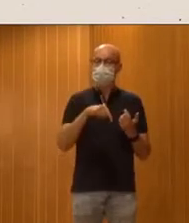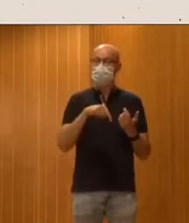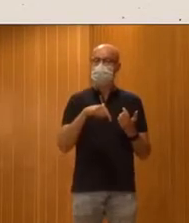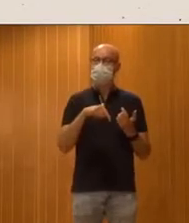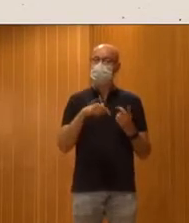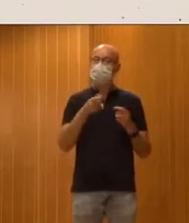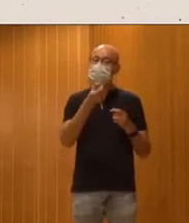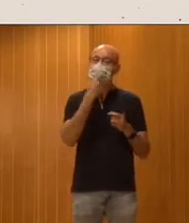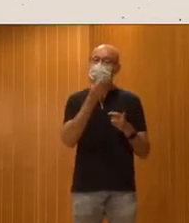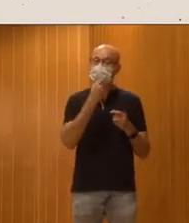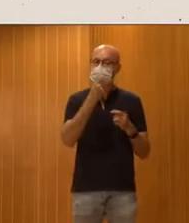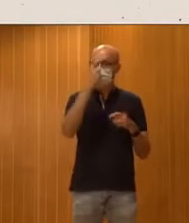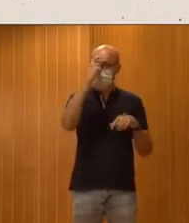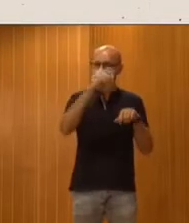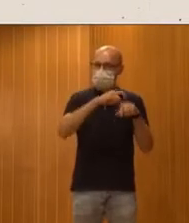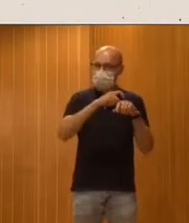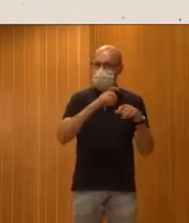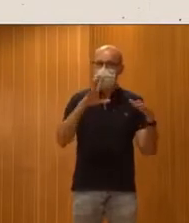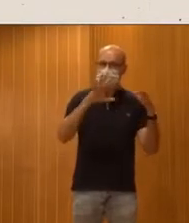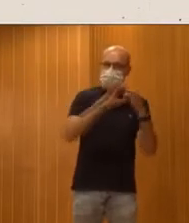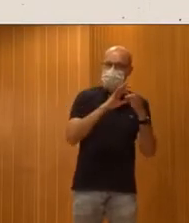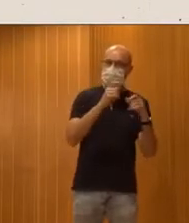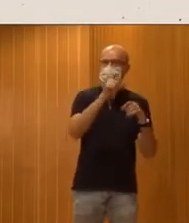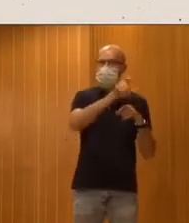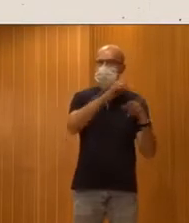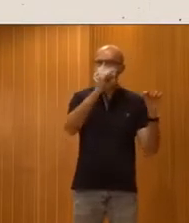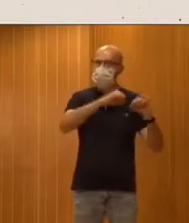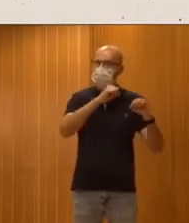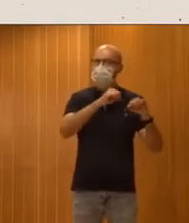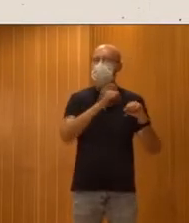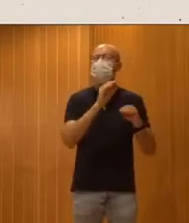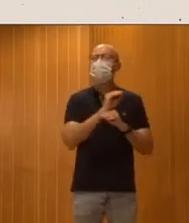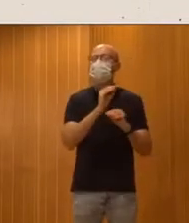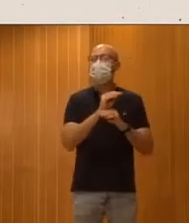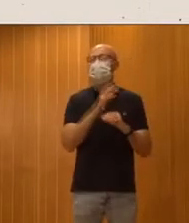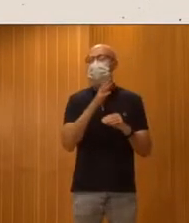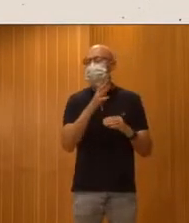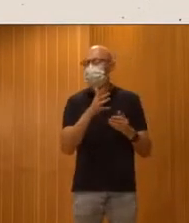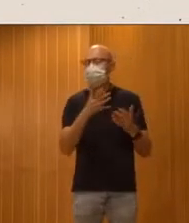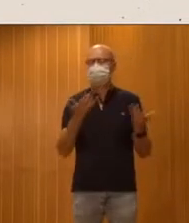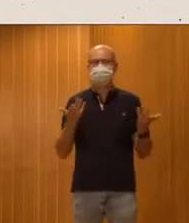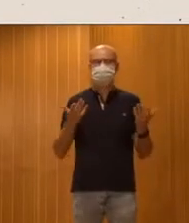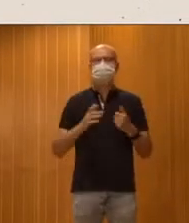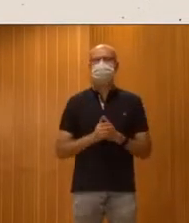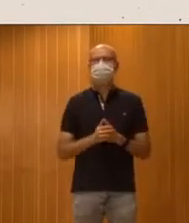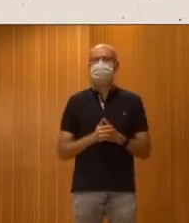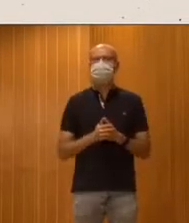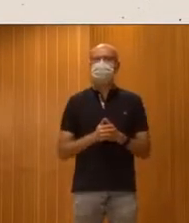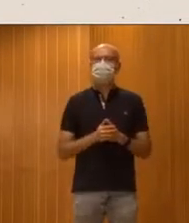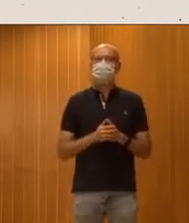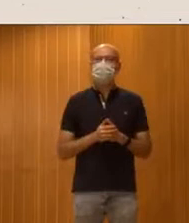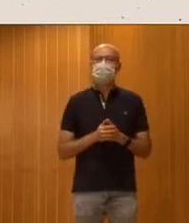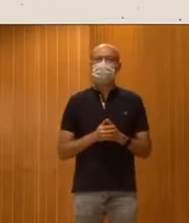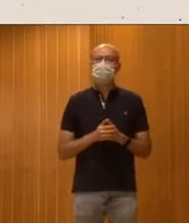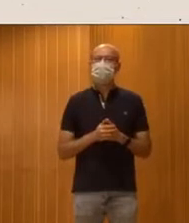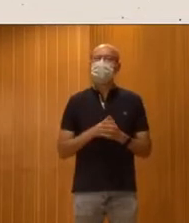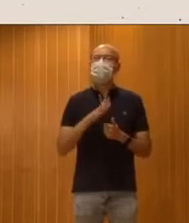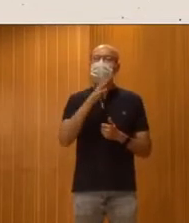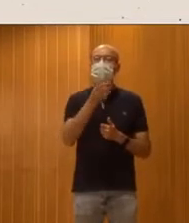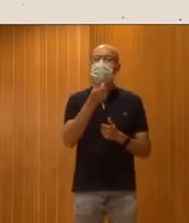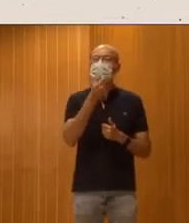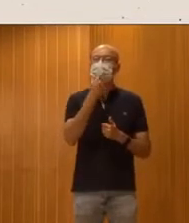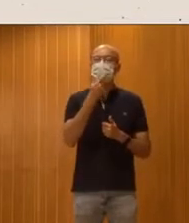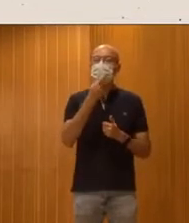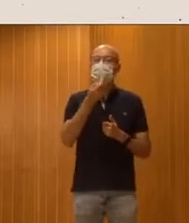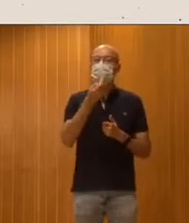mucho cuidado con los psicofármacos y las personas mayores, ¿no? Pues la razón última son los